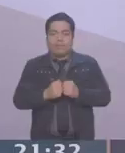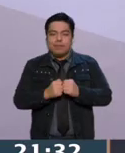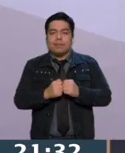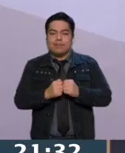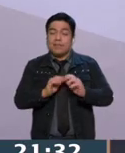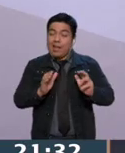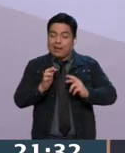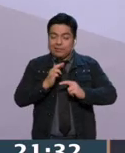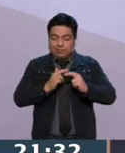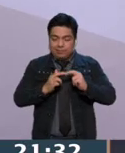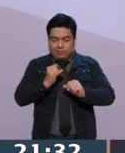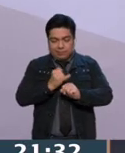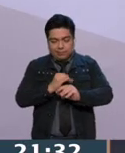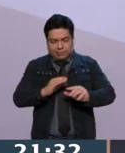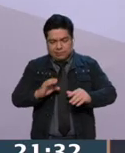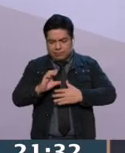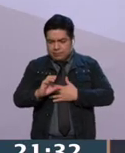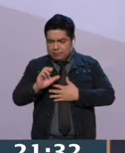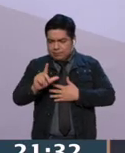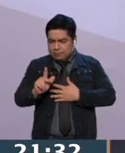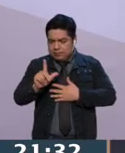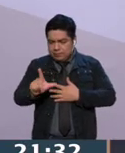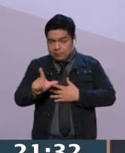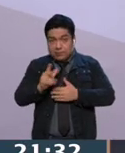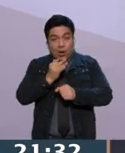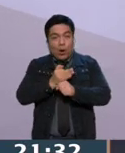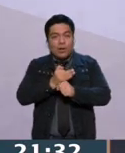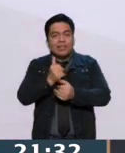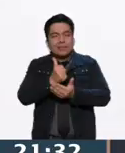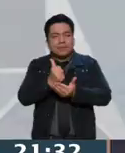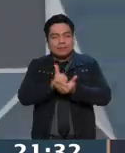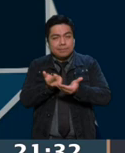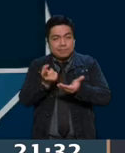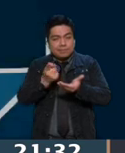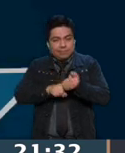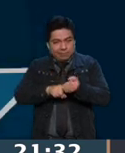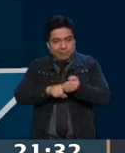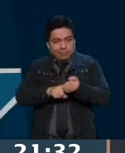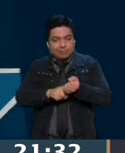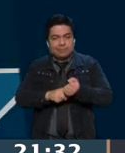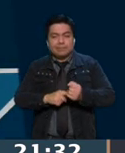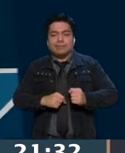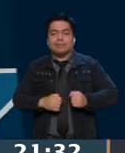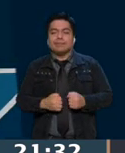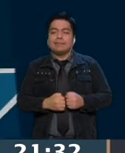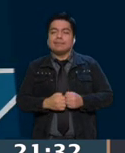Ya estamos de regreso en Informe Capital y esto es Ciudad Adentro.